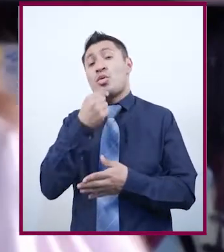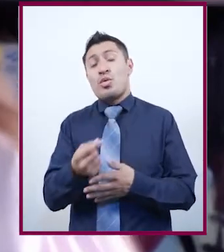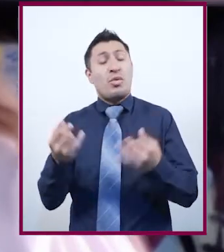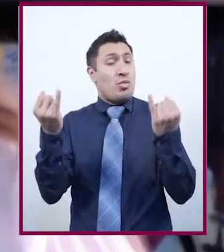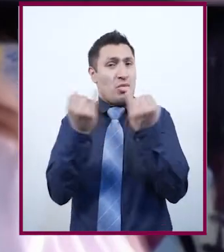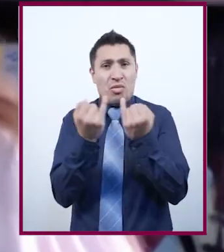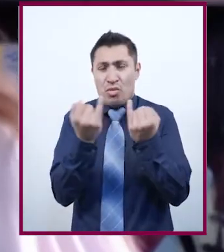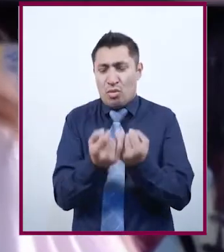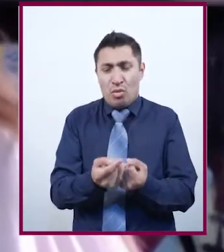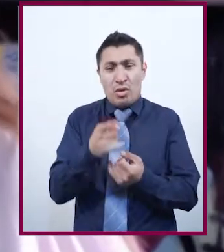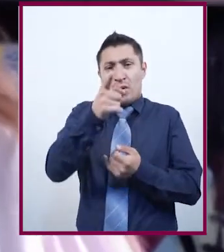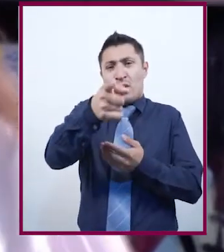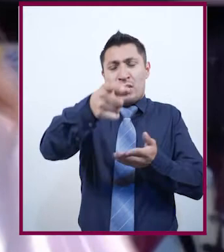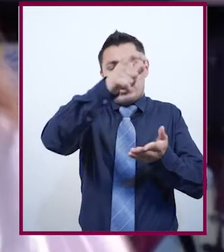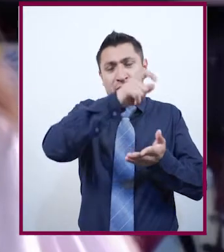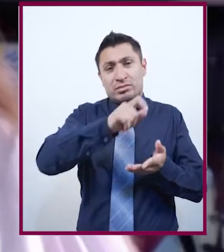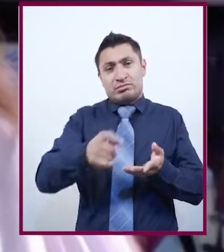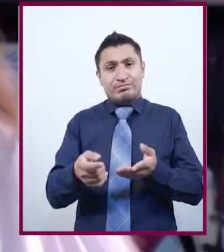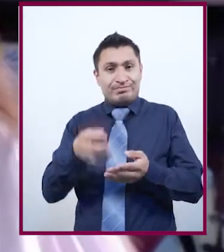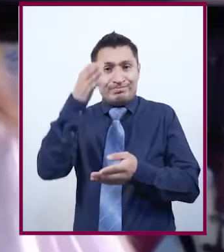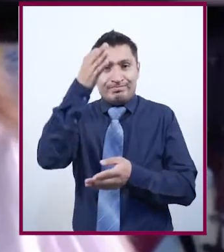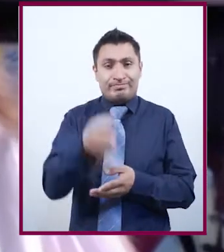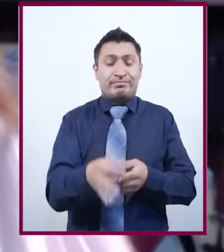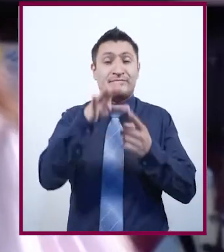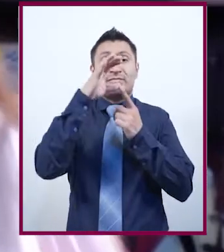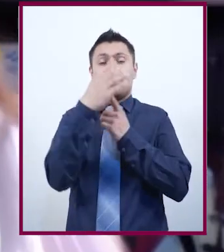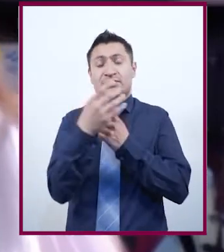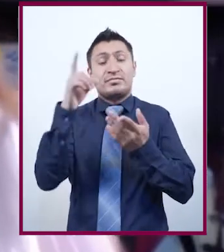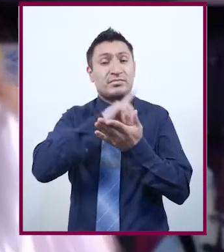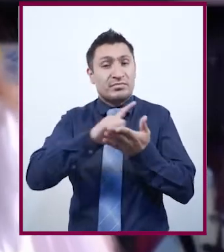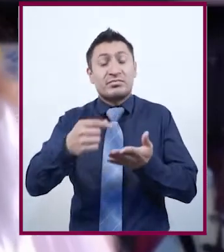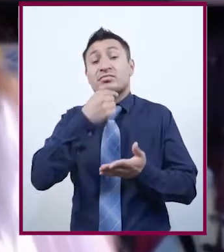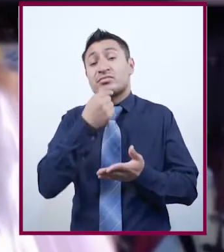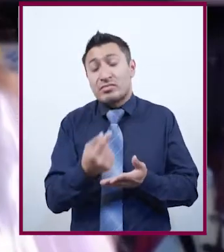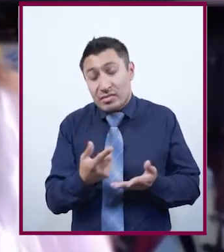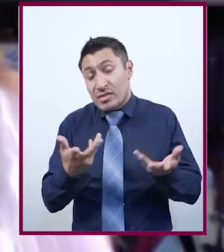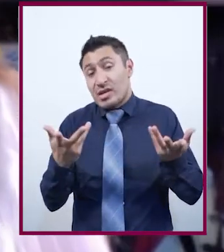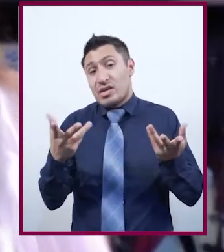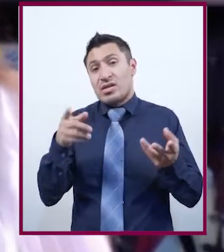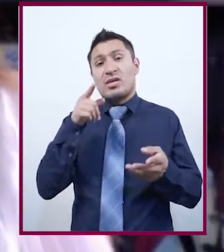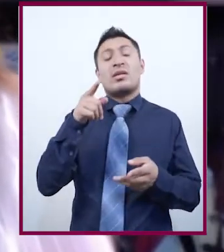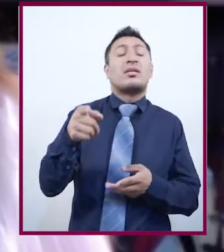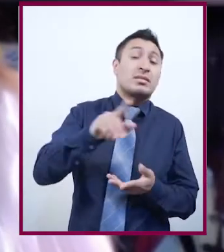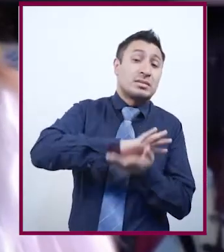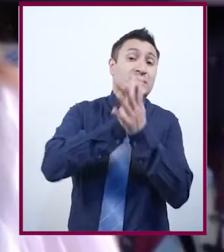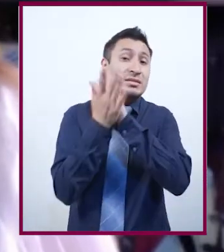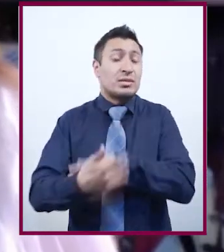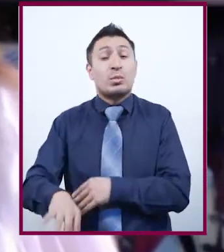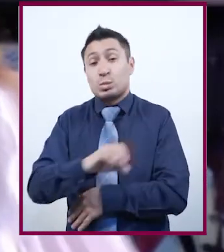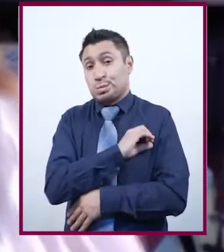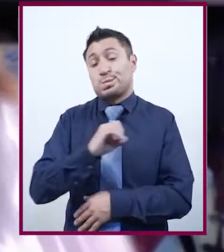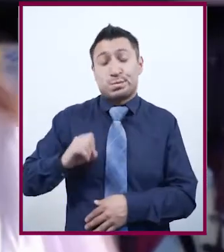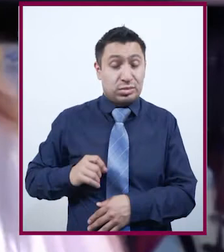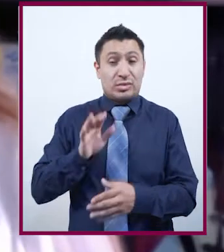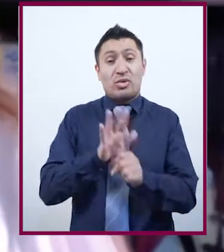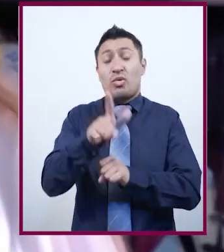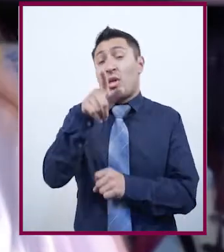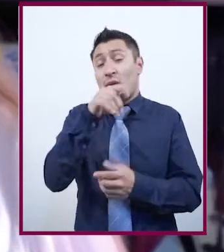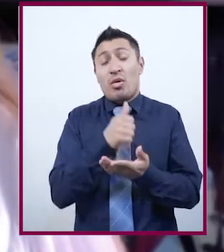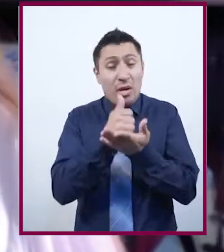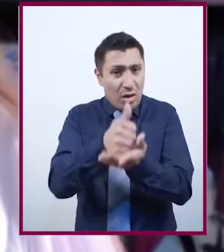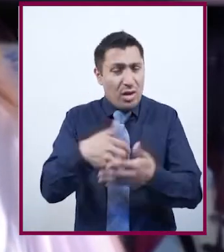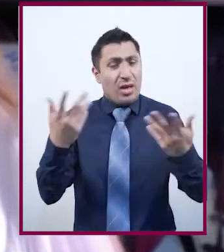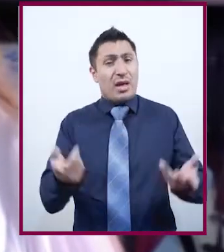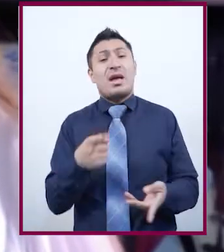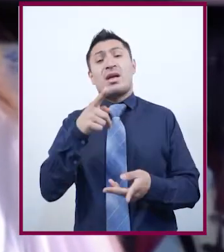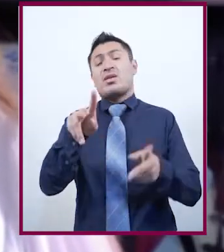la Convención de los Derechos del Niño, se hace obligatoria y lo que te ayuda es a armonizar tu